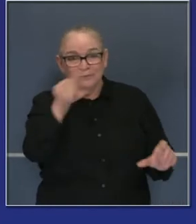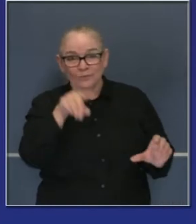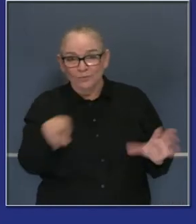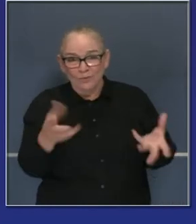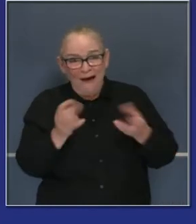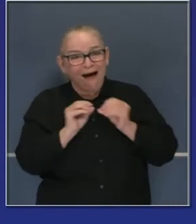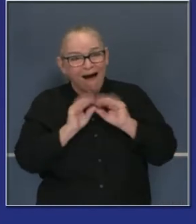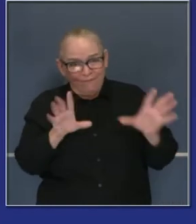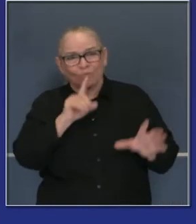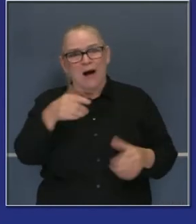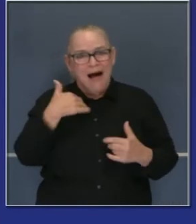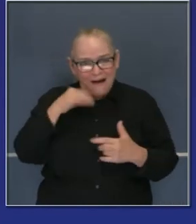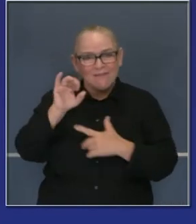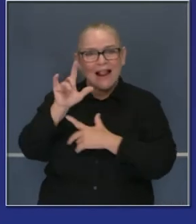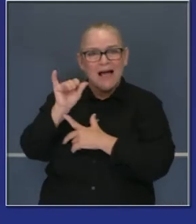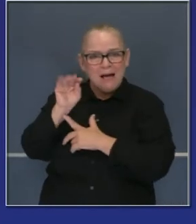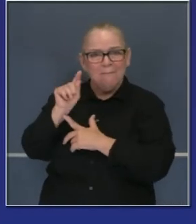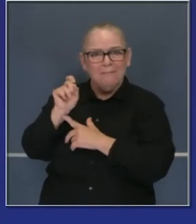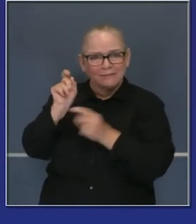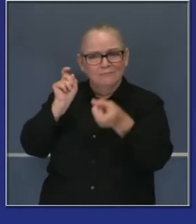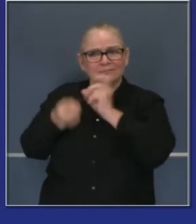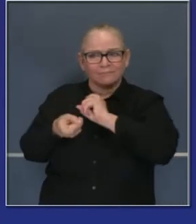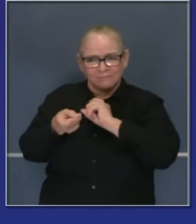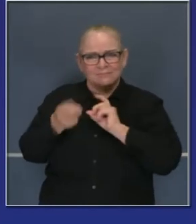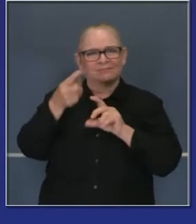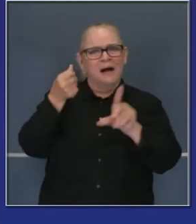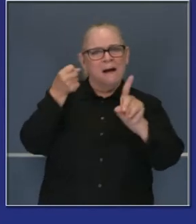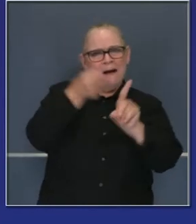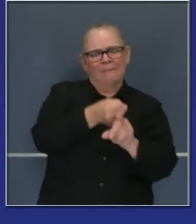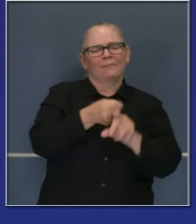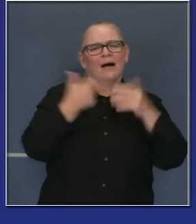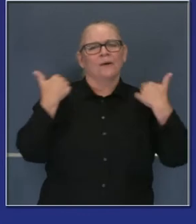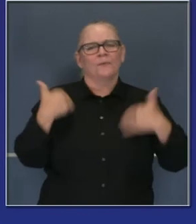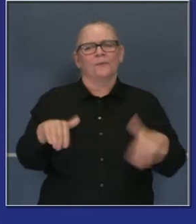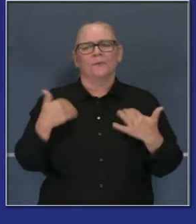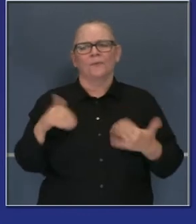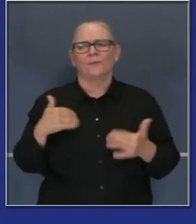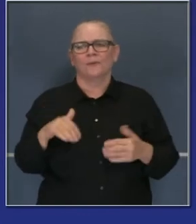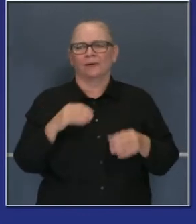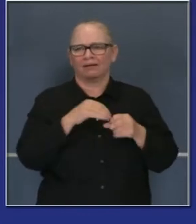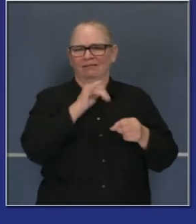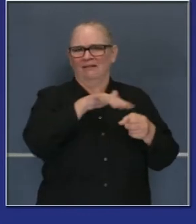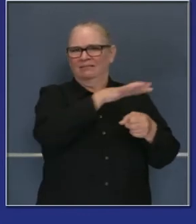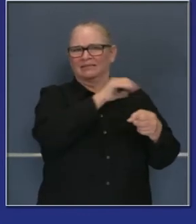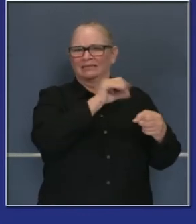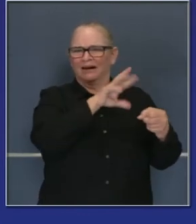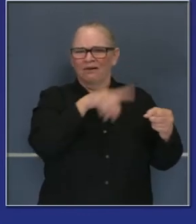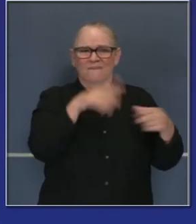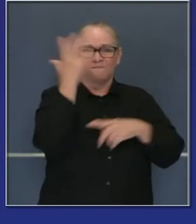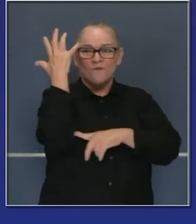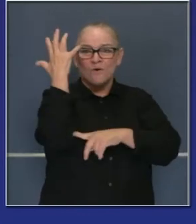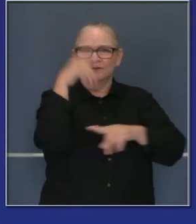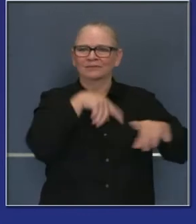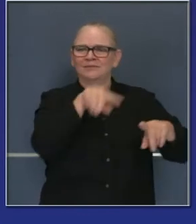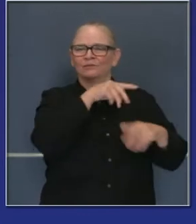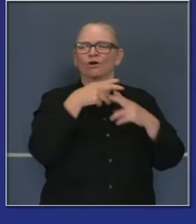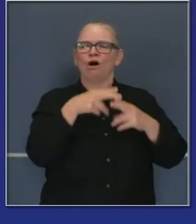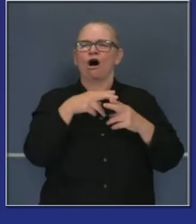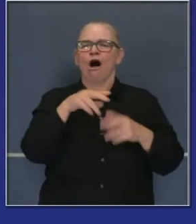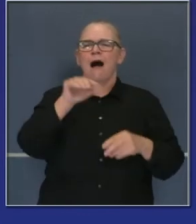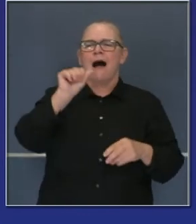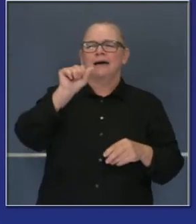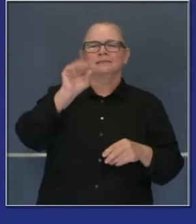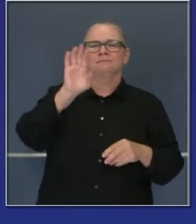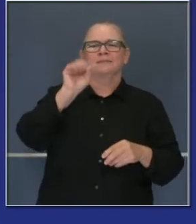el que hemos llamado el incendio que ocurrió en una selva de asbesto es un